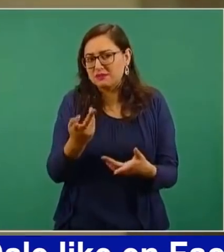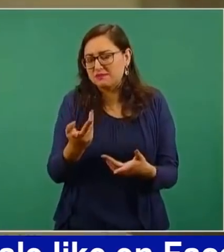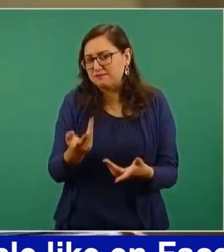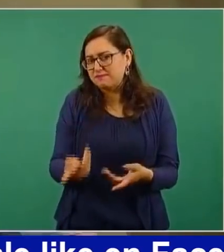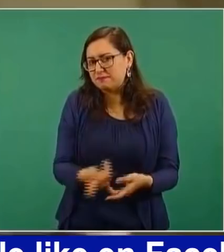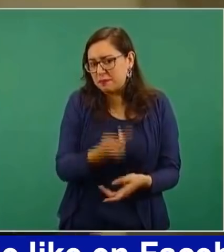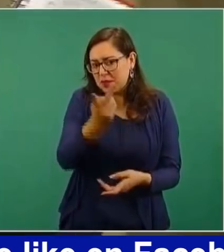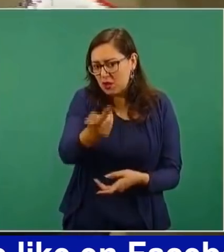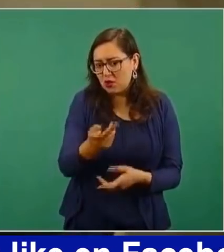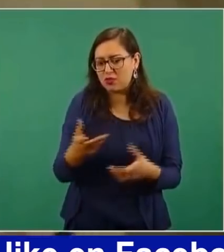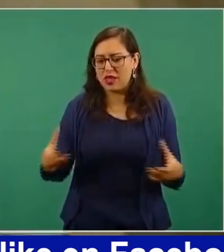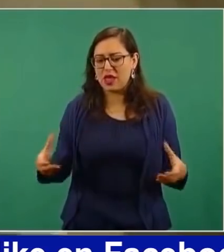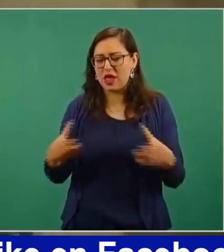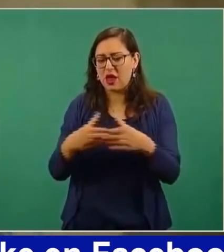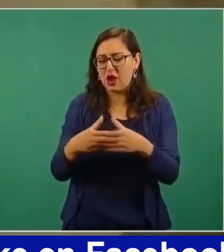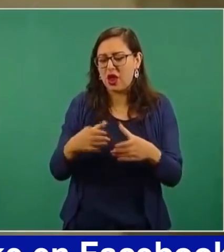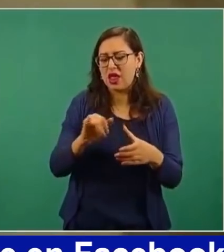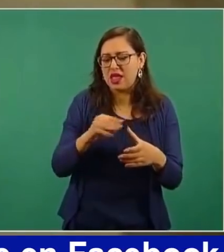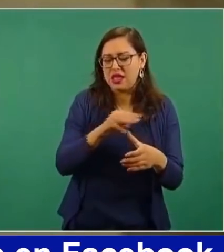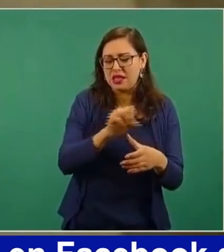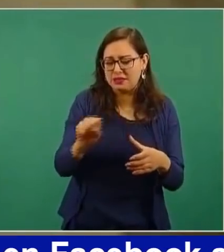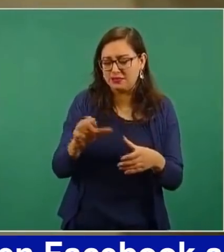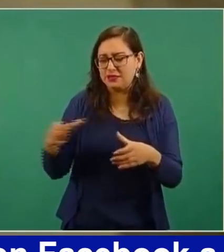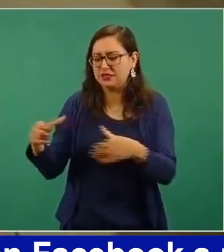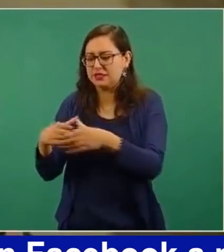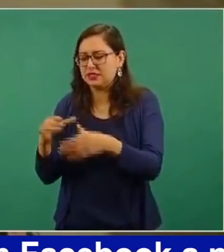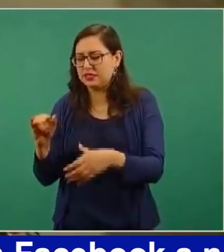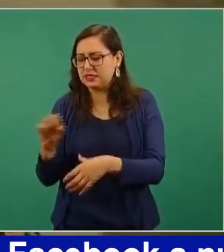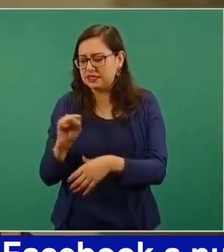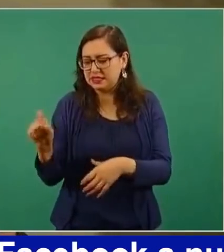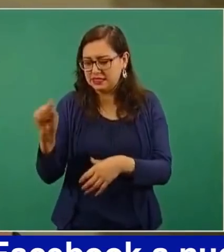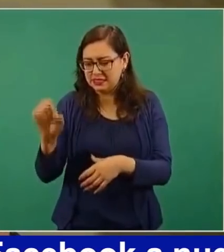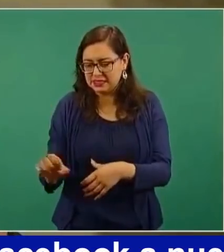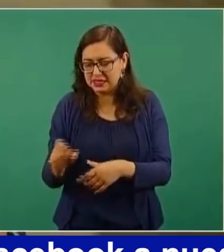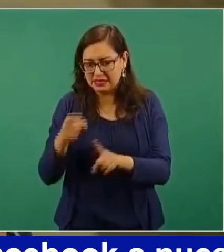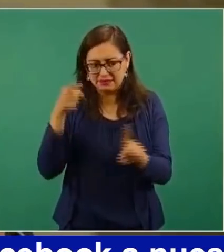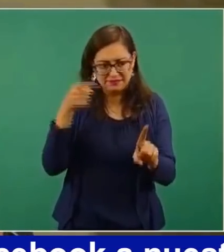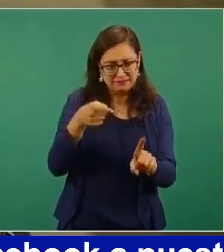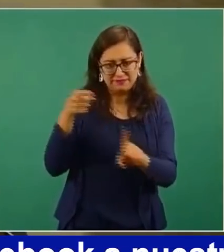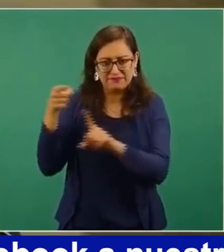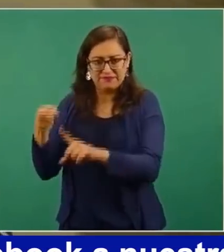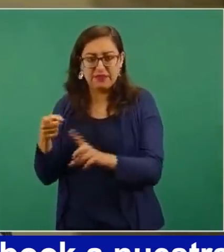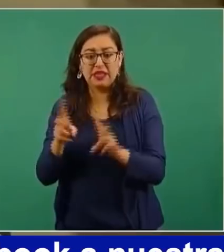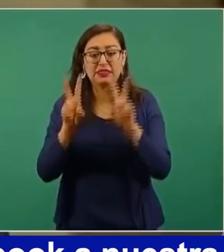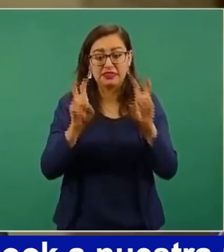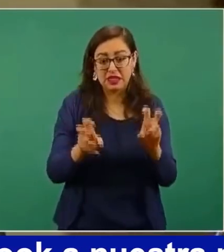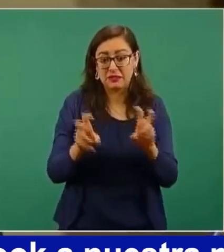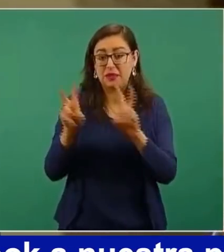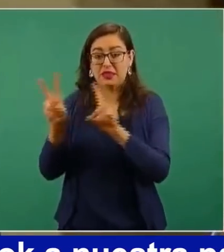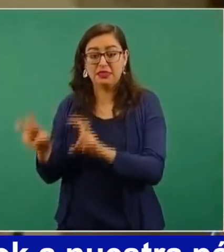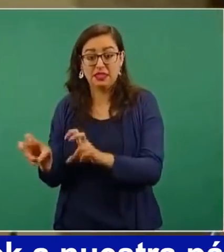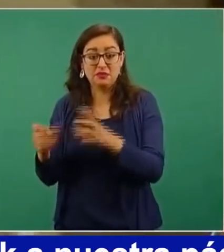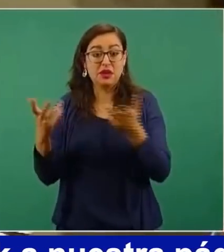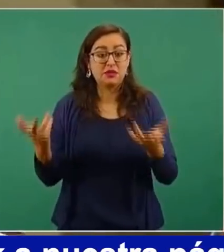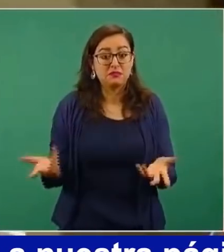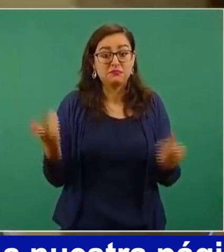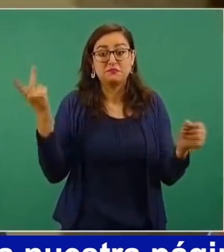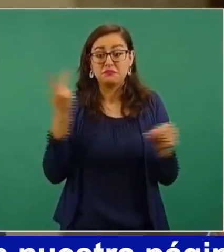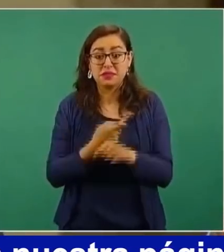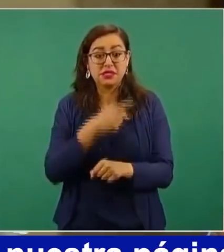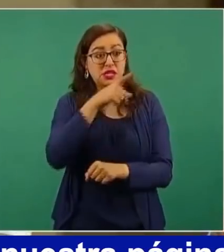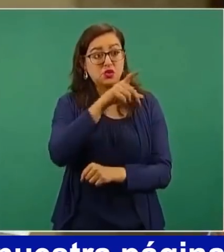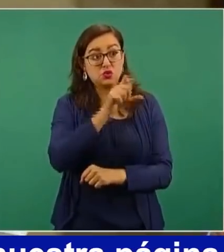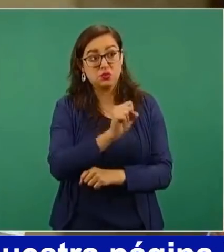tanto del IMSS como del ISSSTE, en estos temas concretos que le estoy comentando, y todavía más en las resoluciones o jurisprudencias